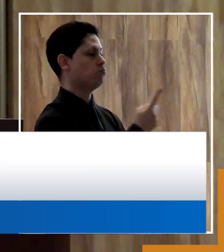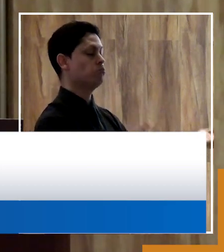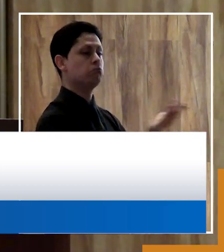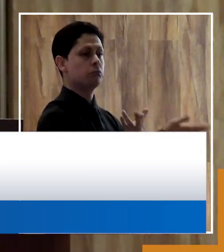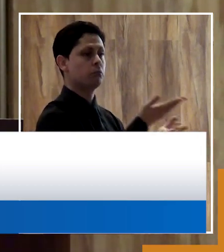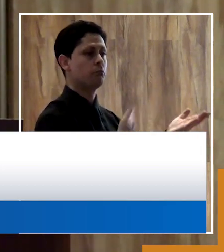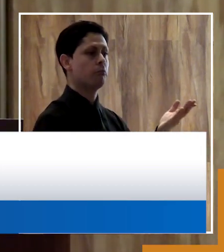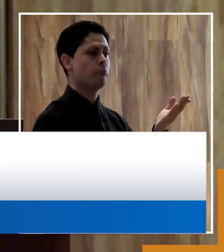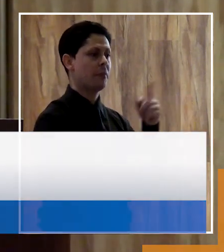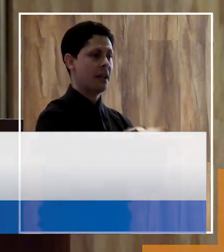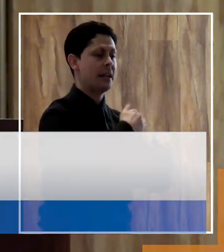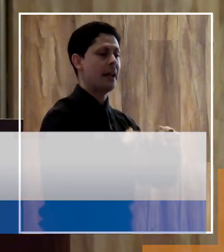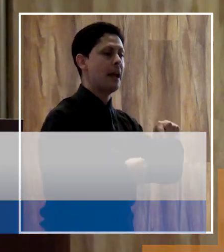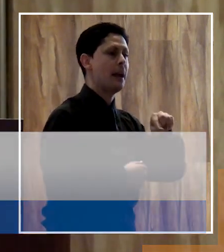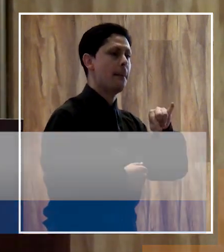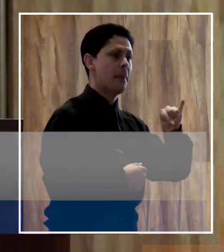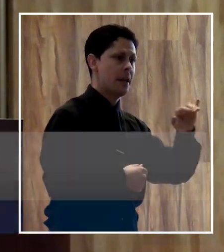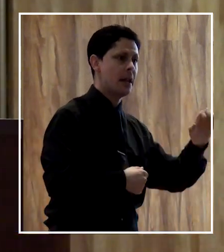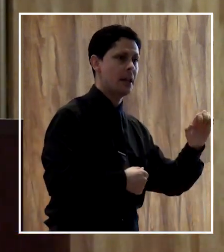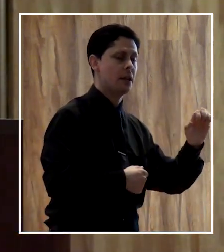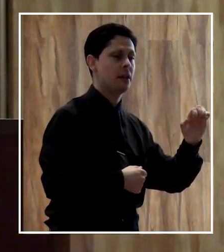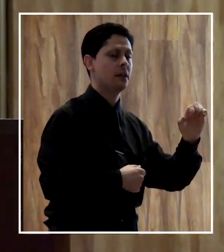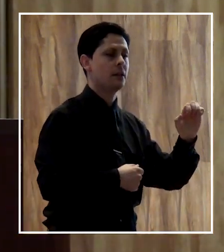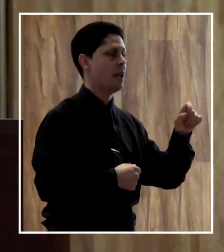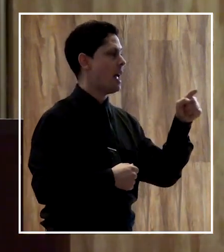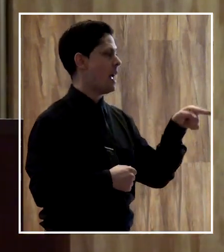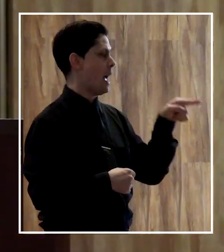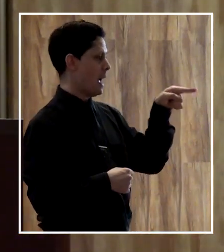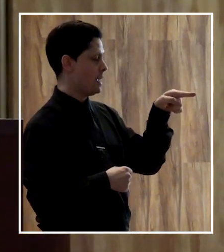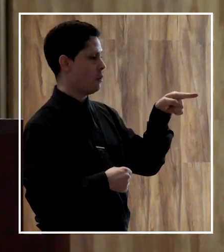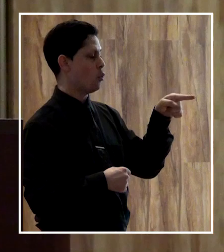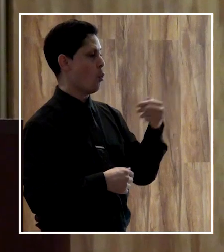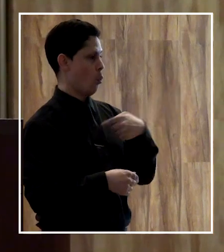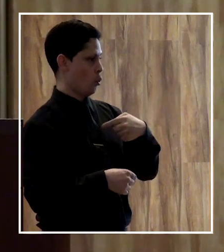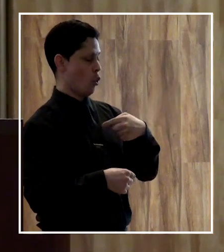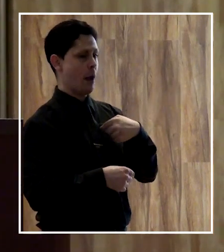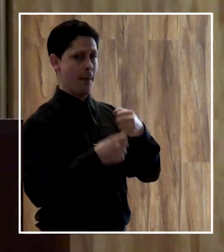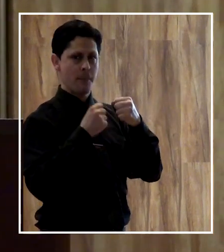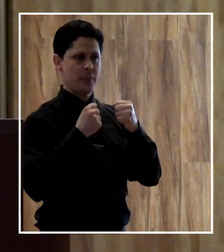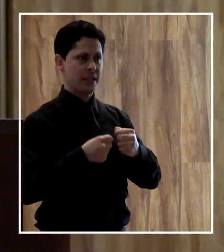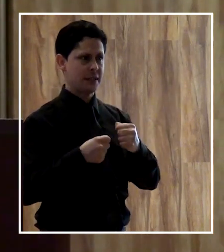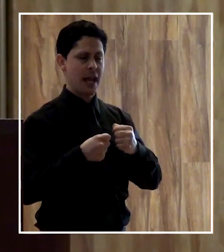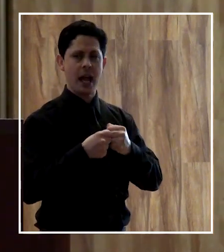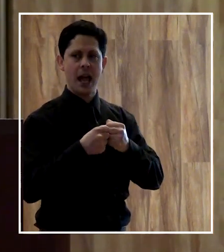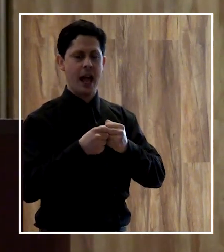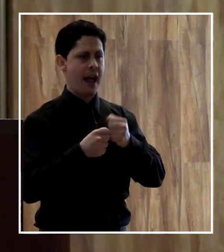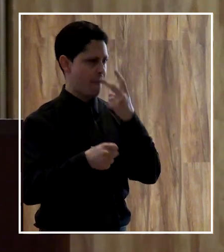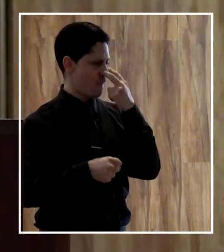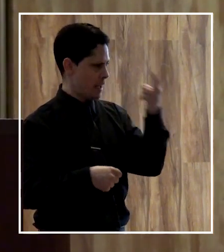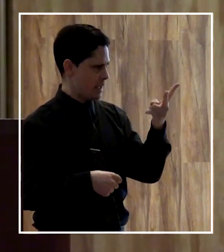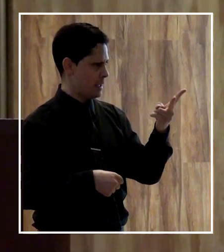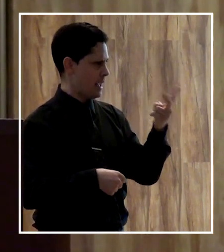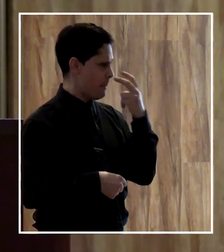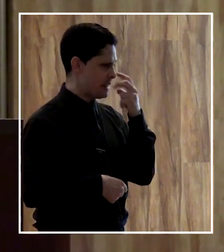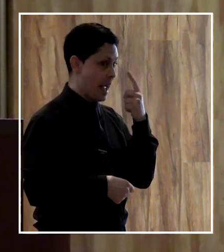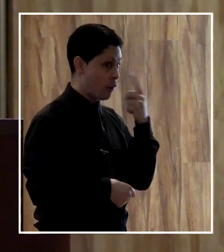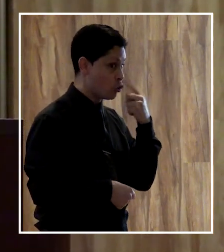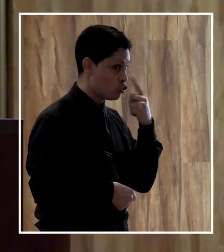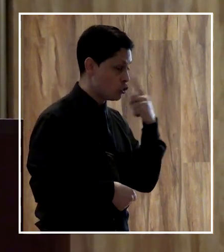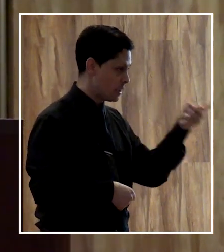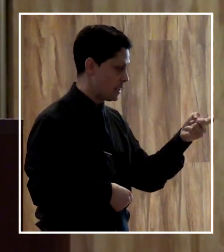Él en el PIE, yo en el CIDE en aquella época, y es ahí cuando uno empieza a conocer el trabajo